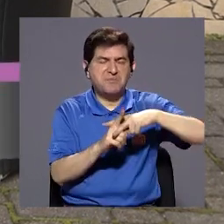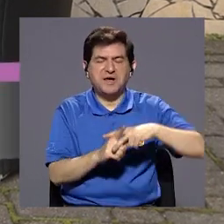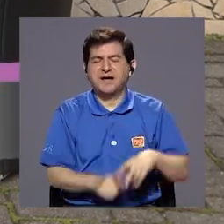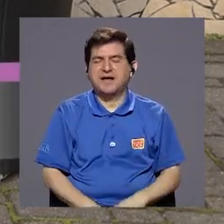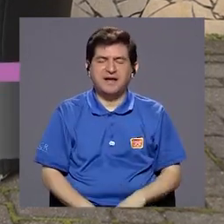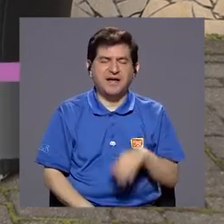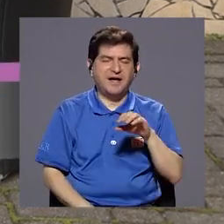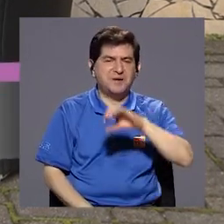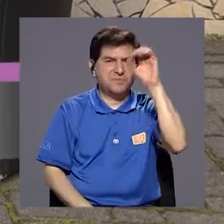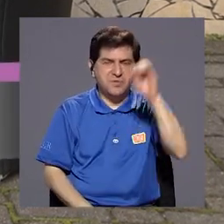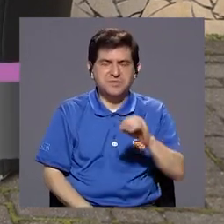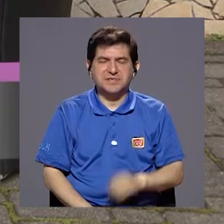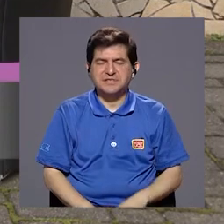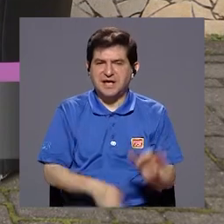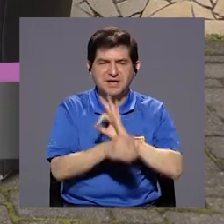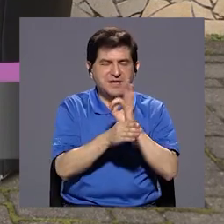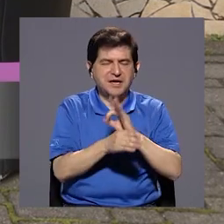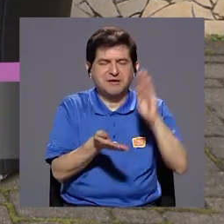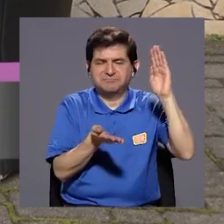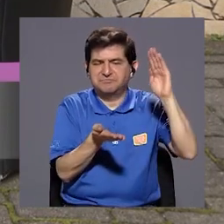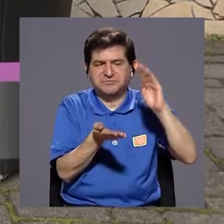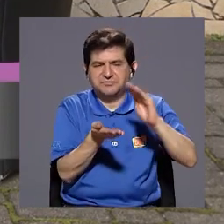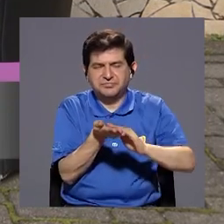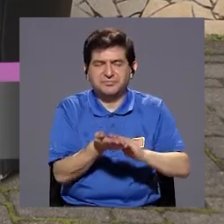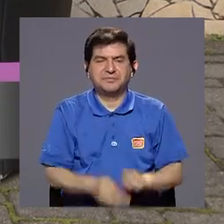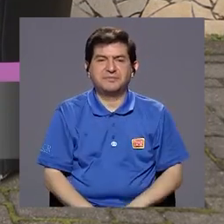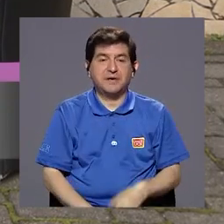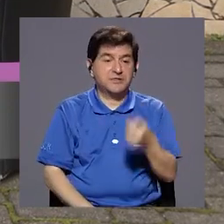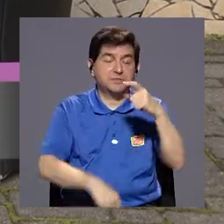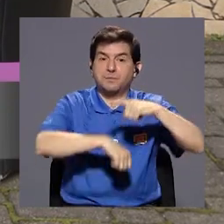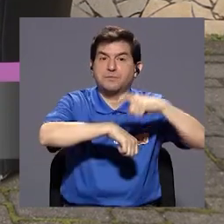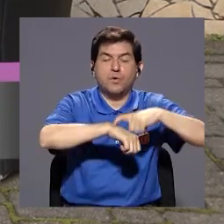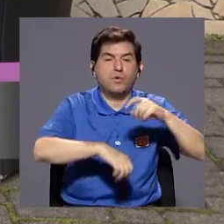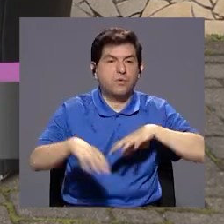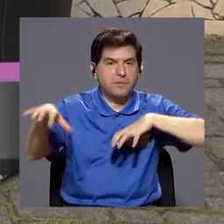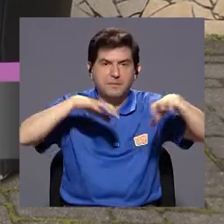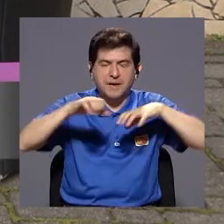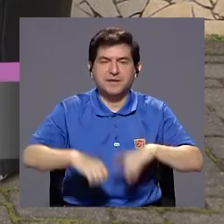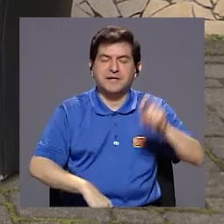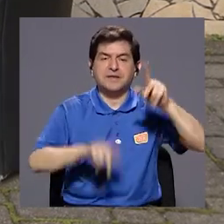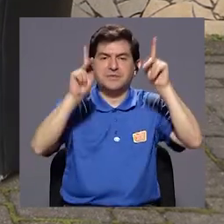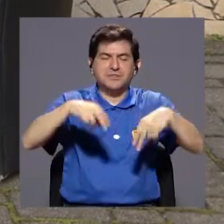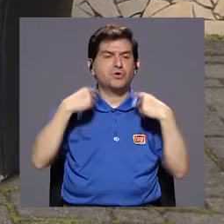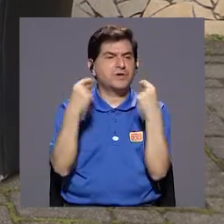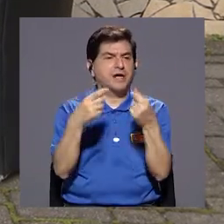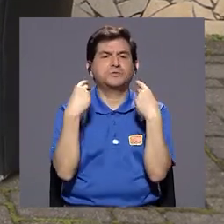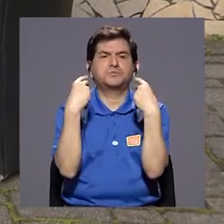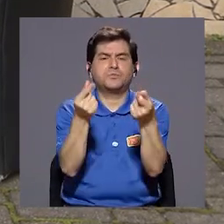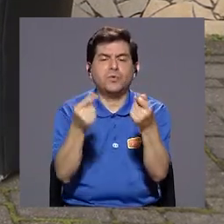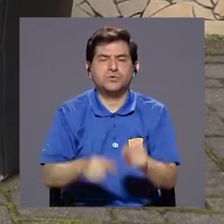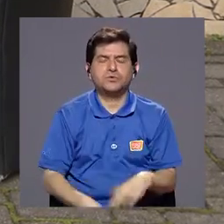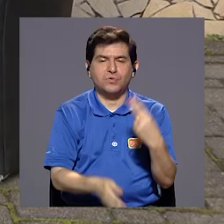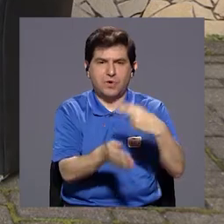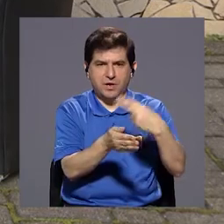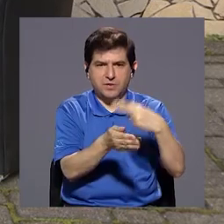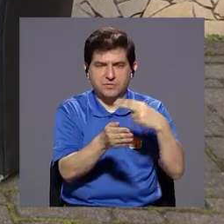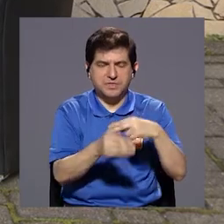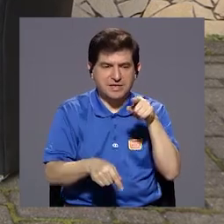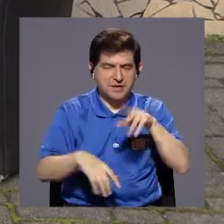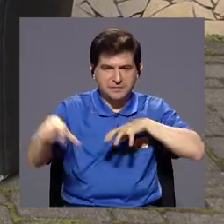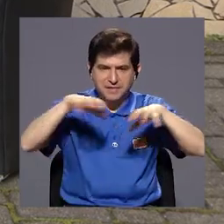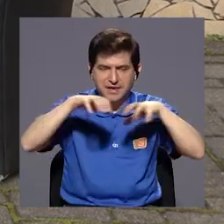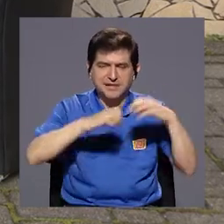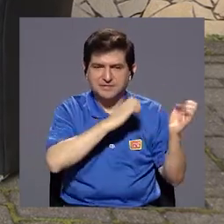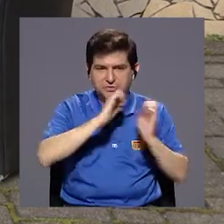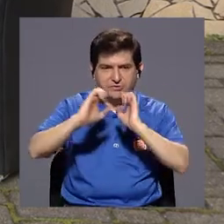va disminuyendo al punto que ya después no funciona. Entonces, es un tiempo corto que tenemos para actuar. Necesitamos que la gente llegue lo más pronto a los hospitales donde podemos hacer